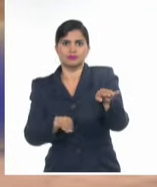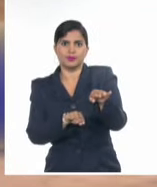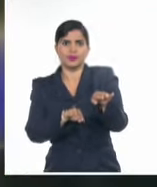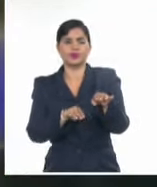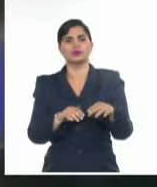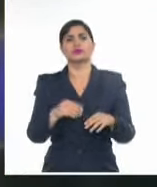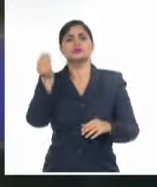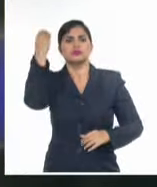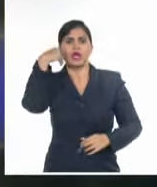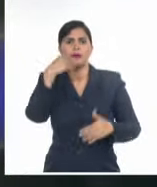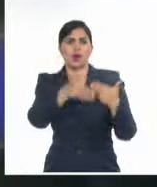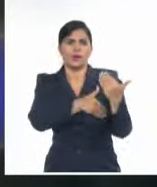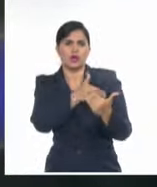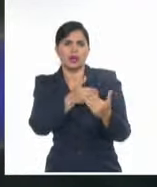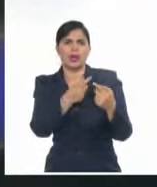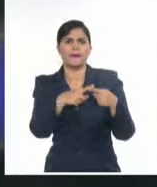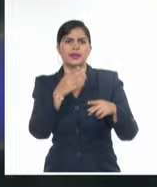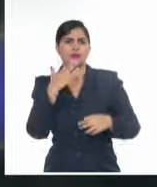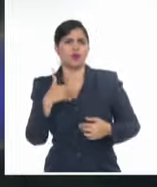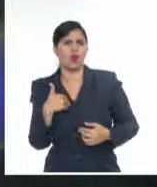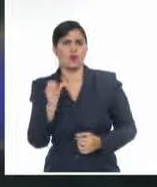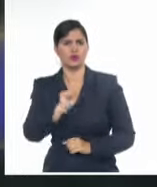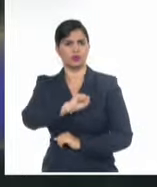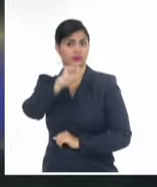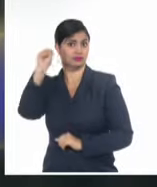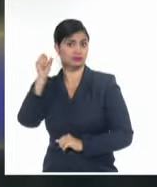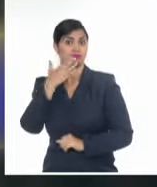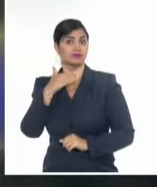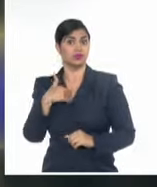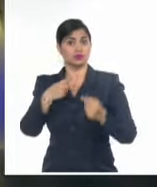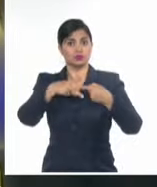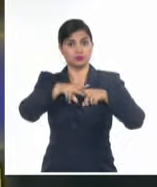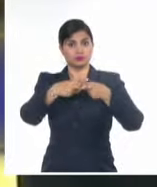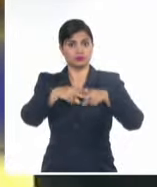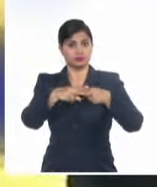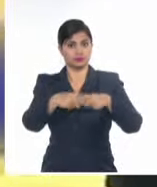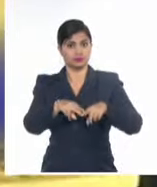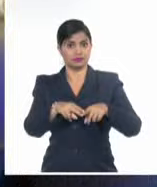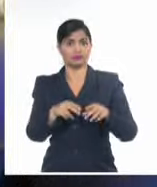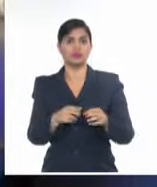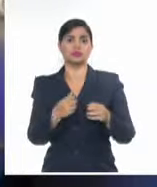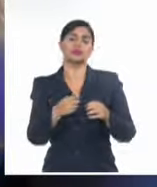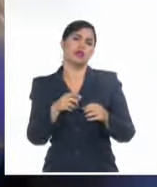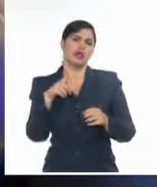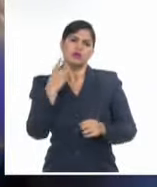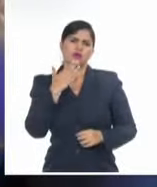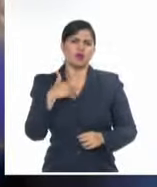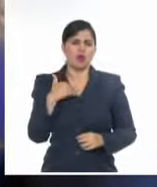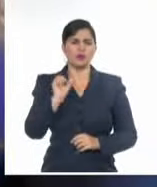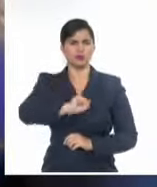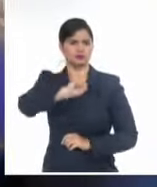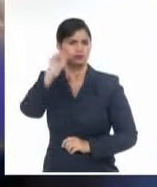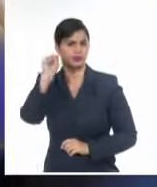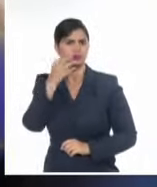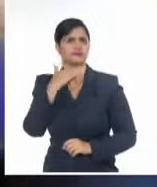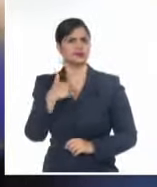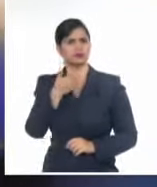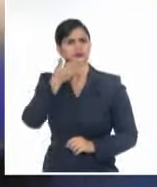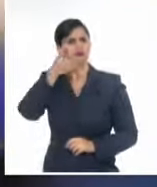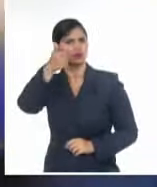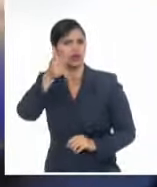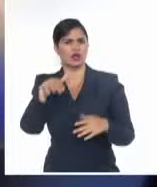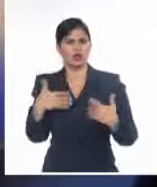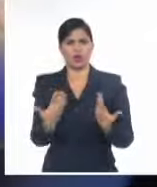problemas. Incluso a veces nos criticamos bastante a nosotros mismos. Pero ¿cómo avanzar y en qué proyecto vamos a